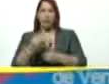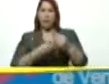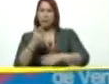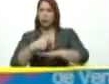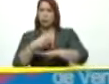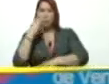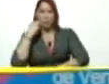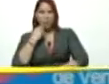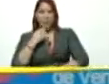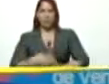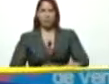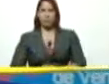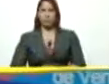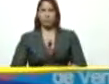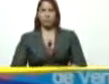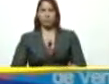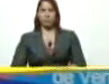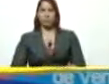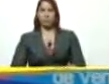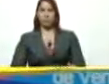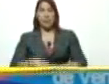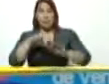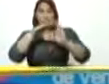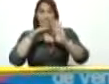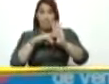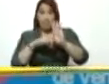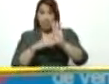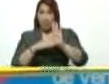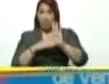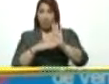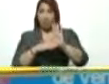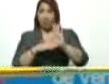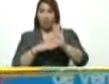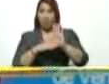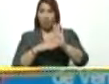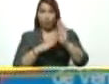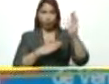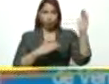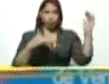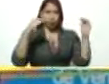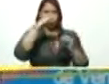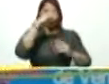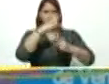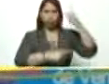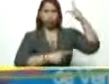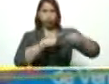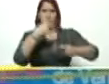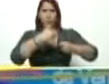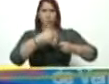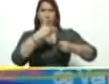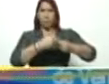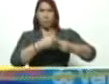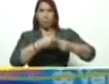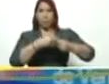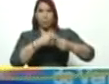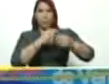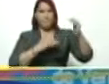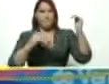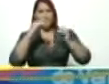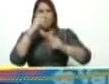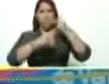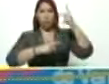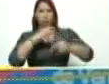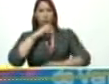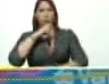gobierno bolivariano. Y en la medida que aumentemos la producción de petróleo, la producción de oro,